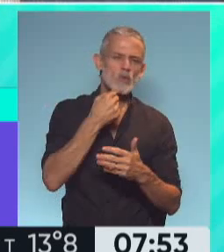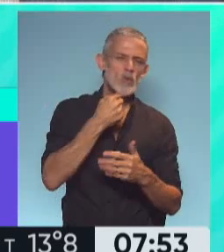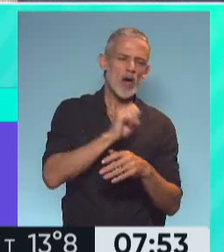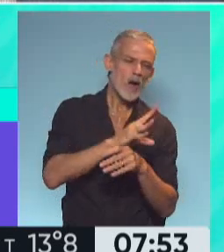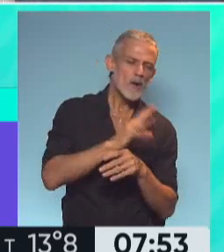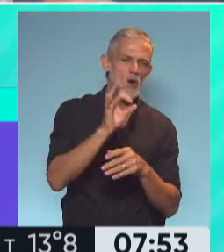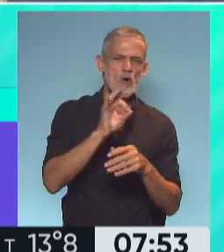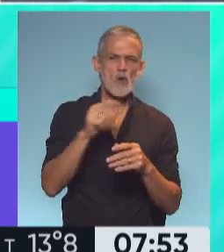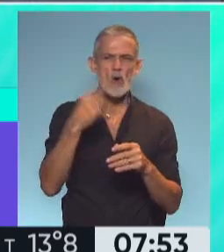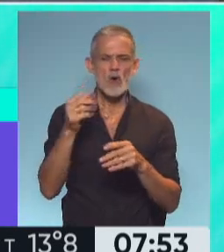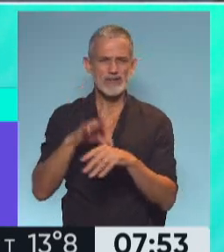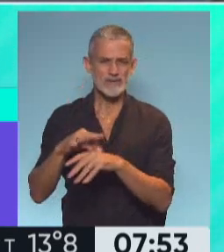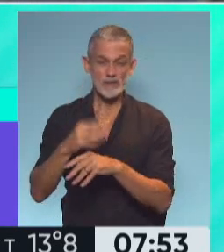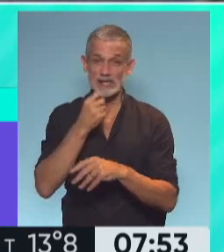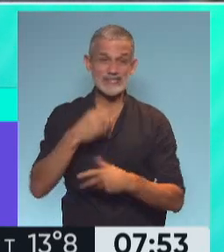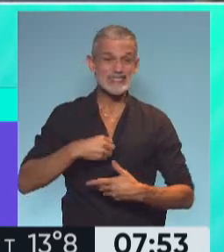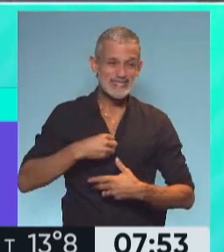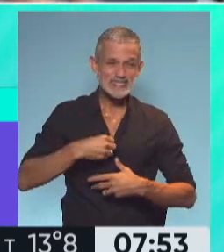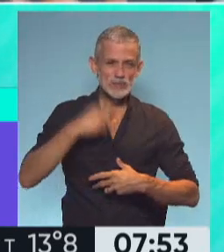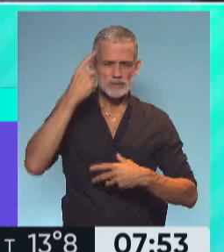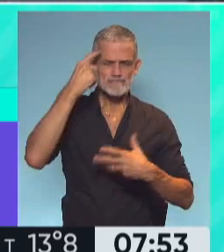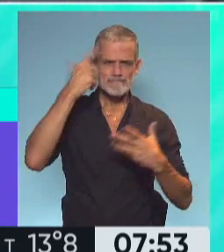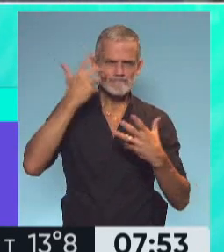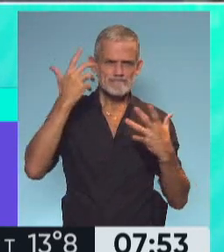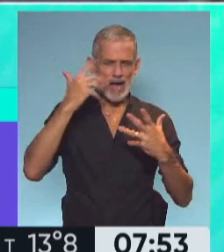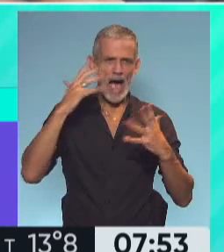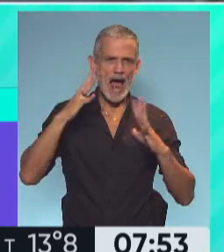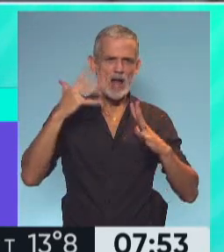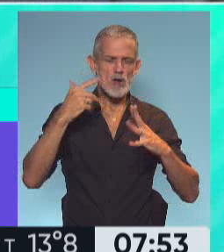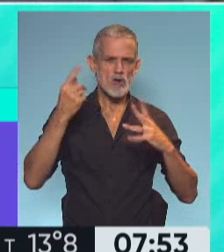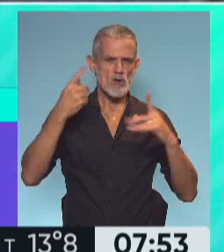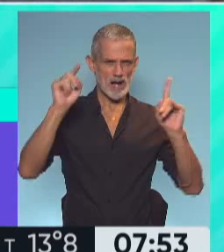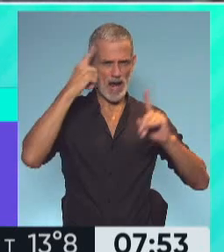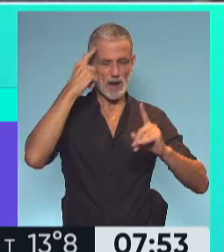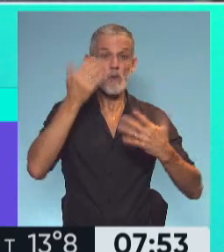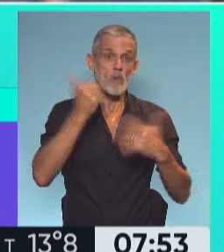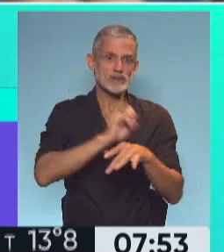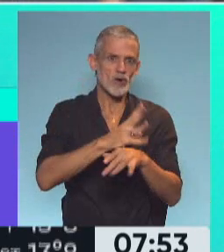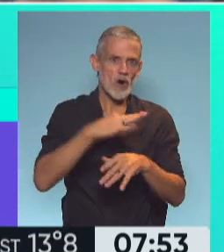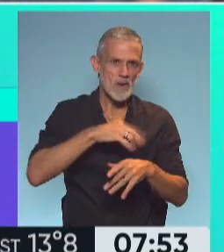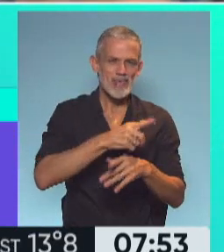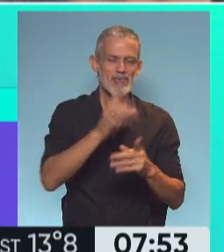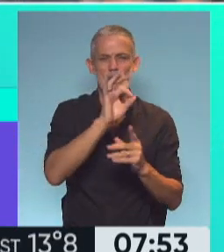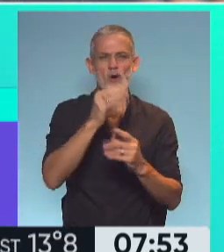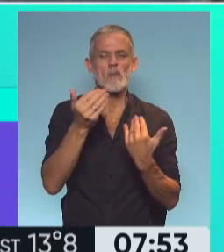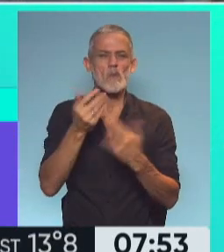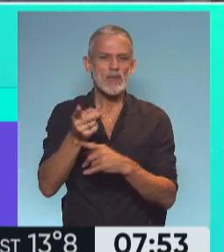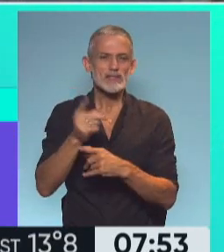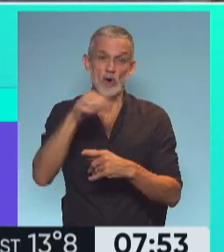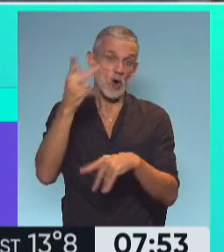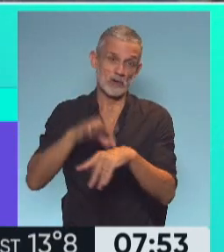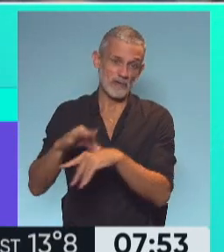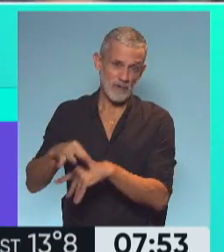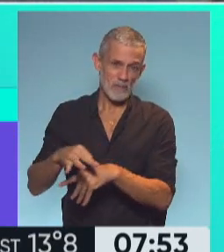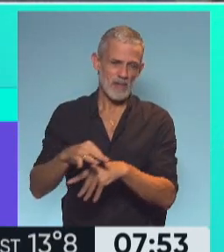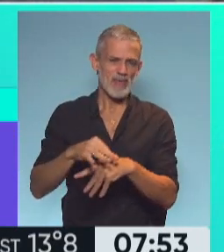paciente siente síntomas cognitivos, de los cuales sea, puede ser COVID o puede que sea alguna otra enfermedad,